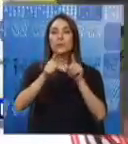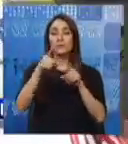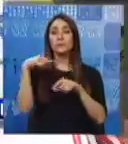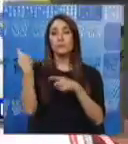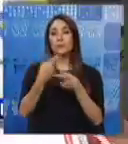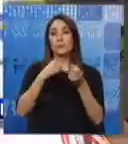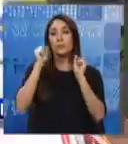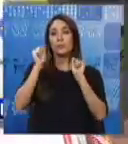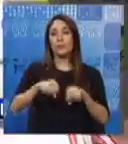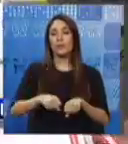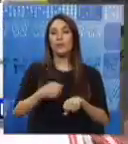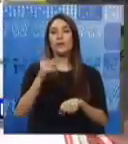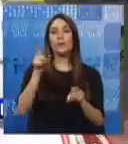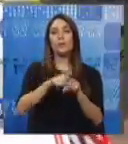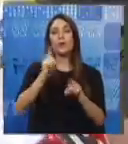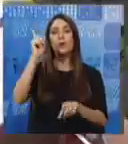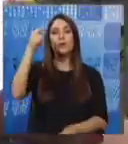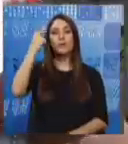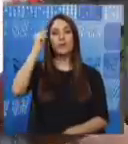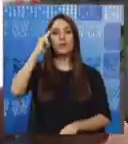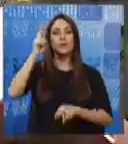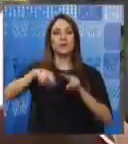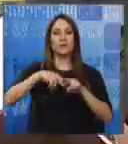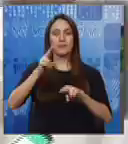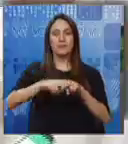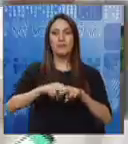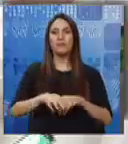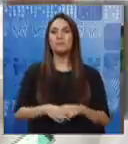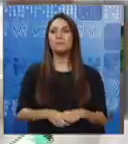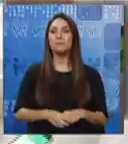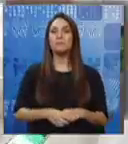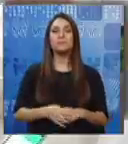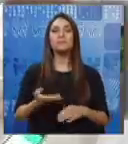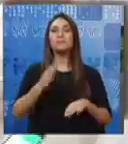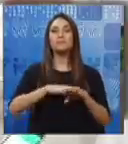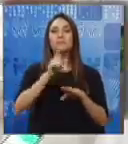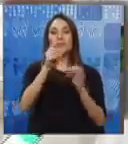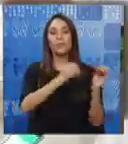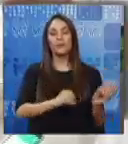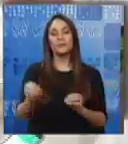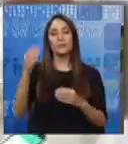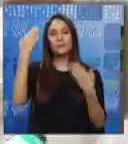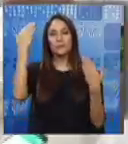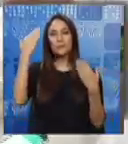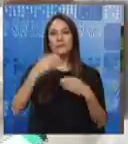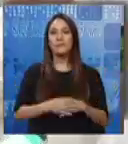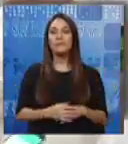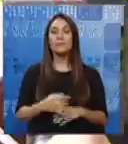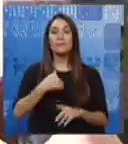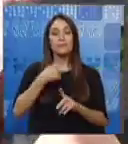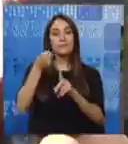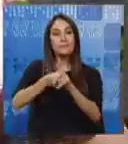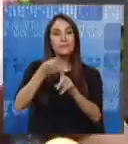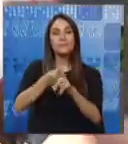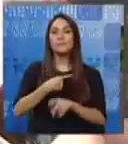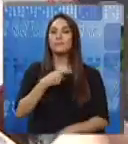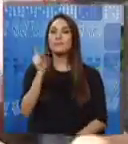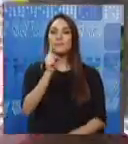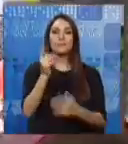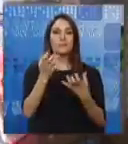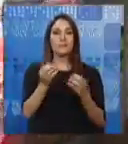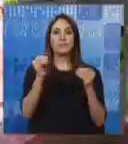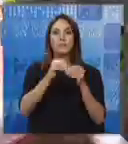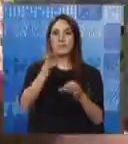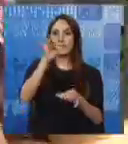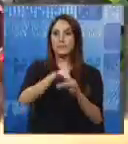podríamos hacer como gobierno nacional, pero la decisión ha sido hacerlo a través de la organización política. Hemos insistido, no queremos hacer una consulta que